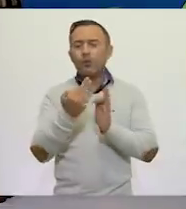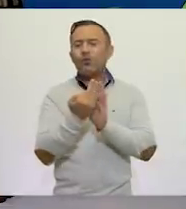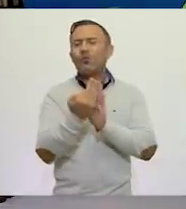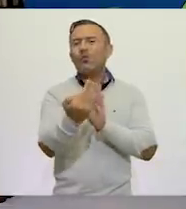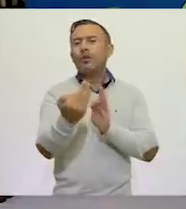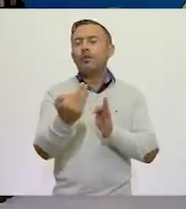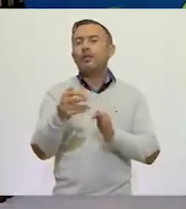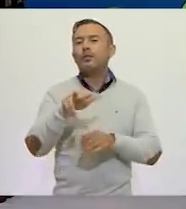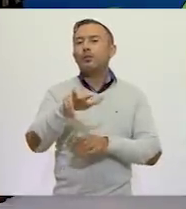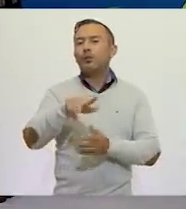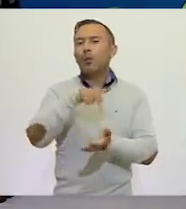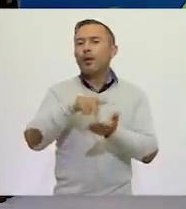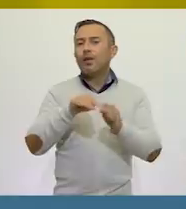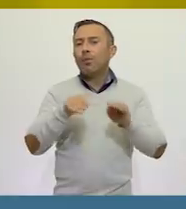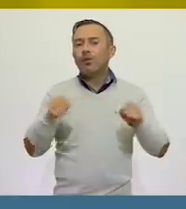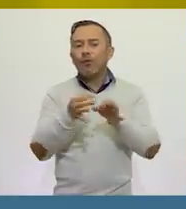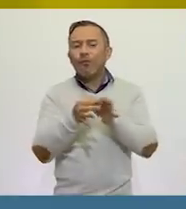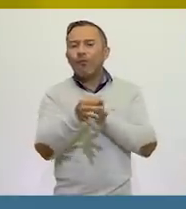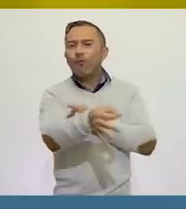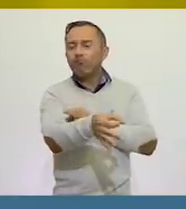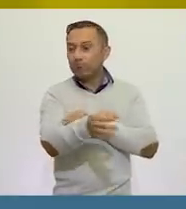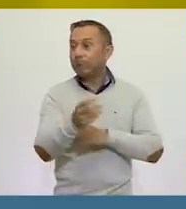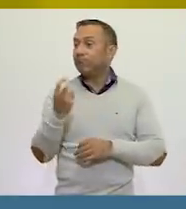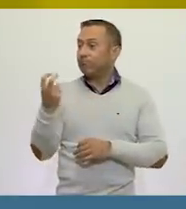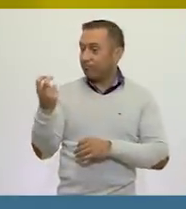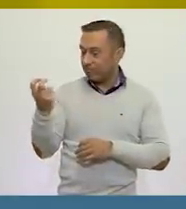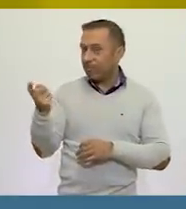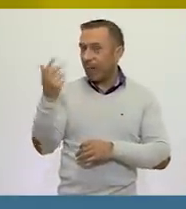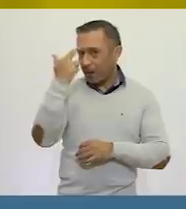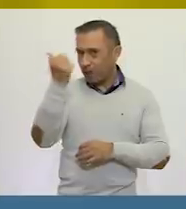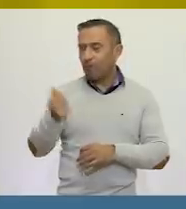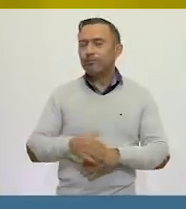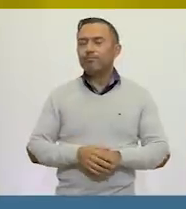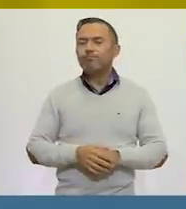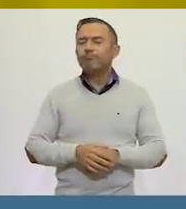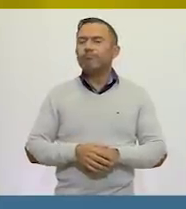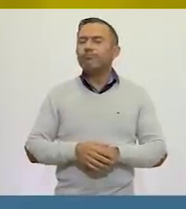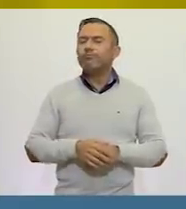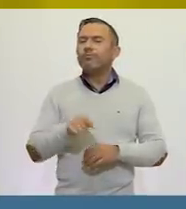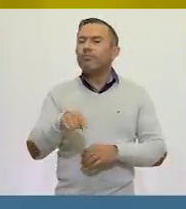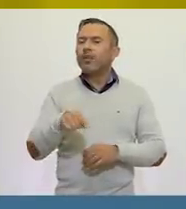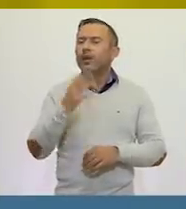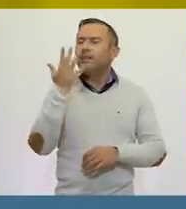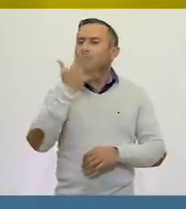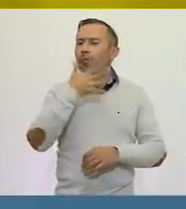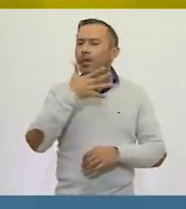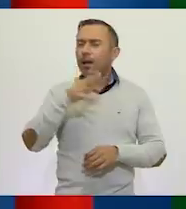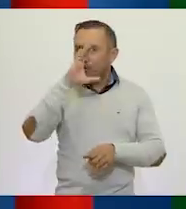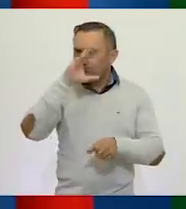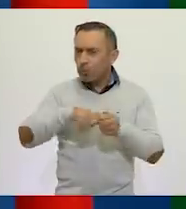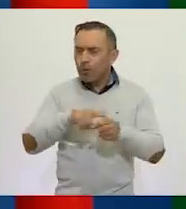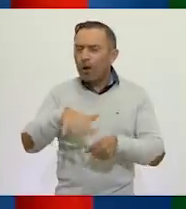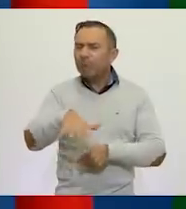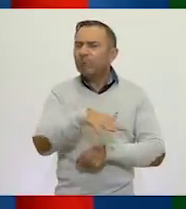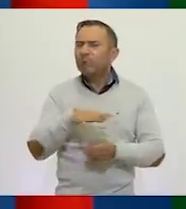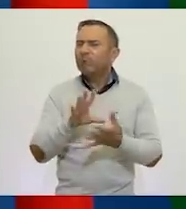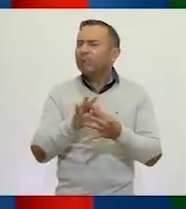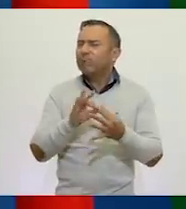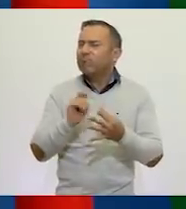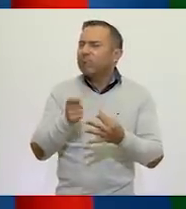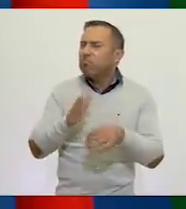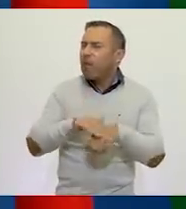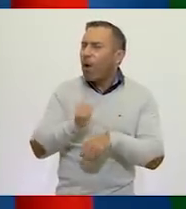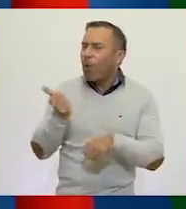toda la razón. Y bueno, ¿qué más nos puede contar sobre los zapotecas? En cuanto a su